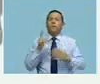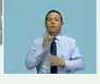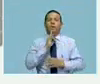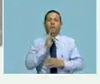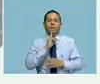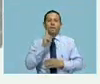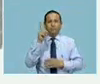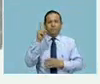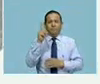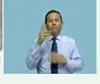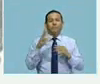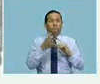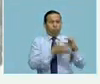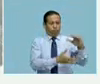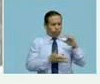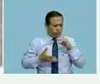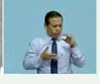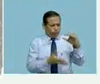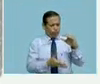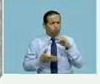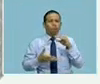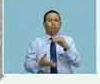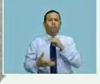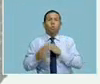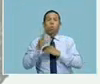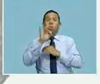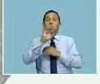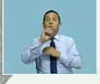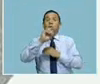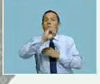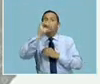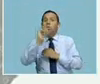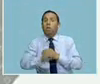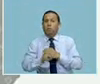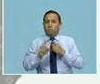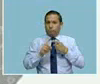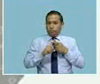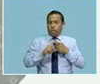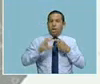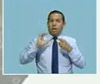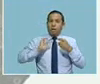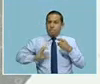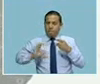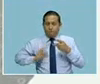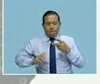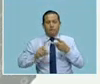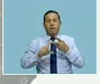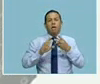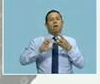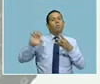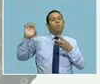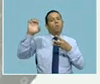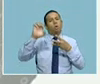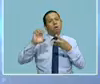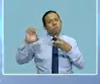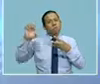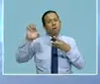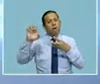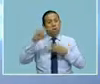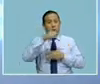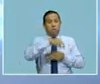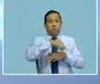Unidos, quien acapara el 80% de la producción, seguido Canadá y Europa. Los productores ecuatorianos estiman que